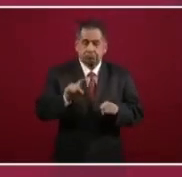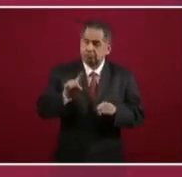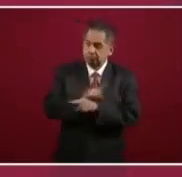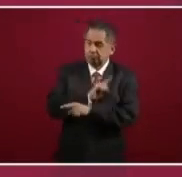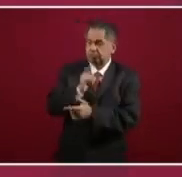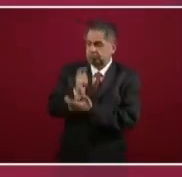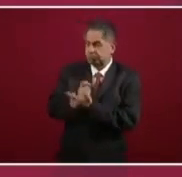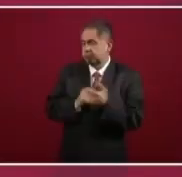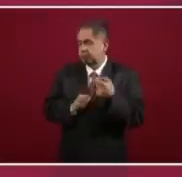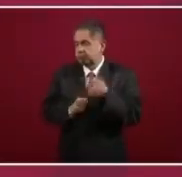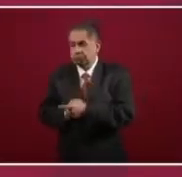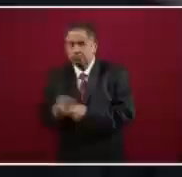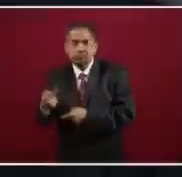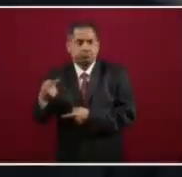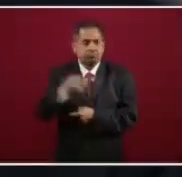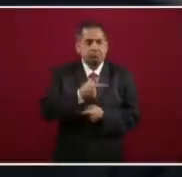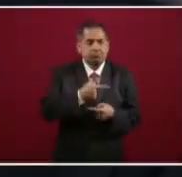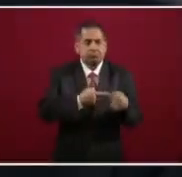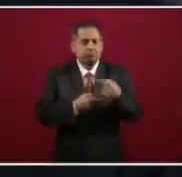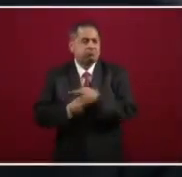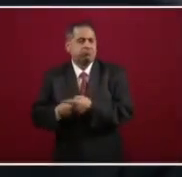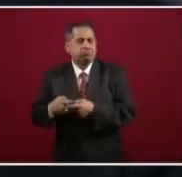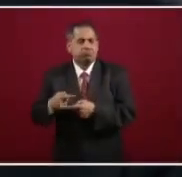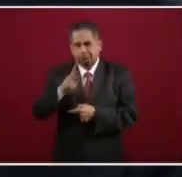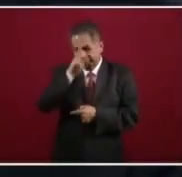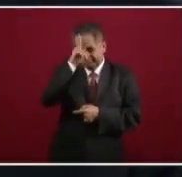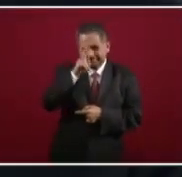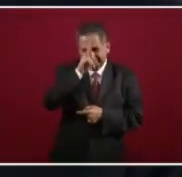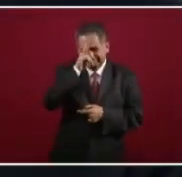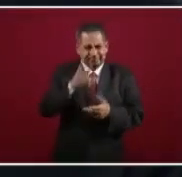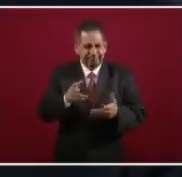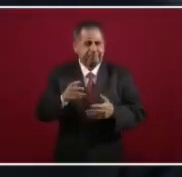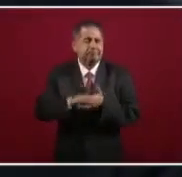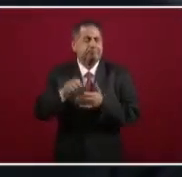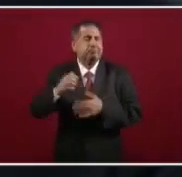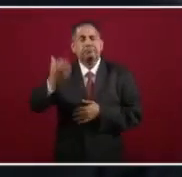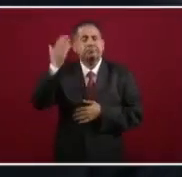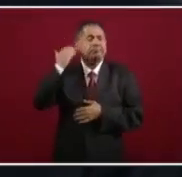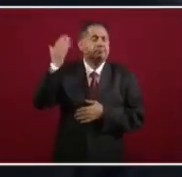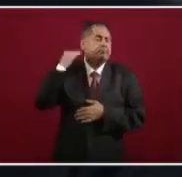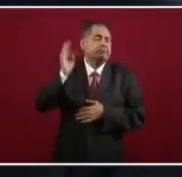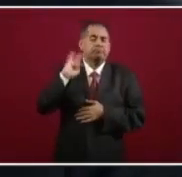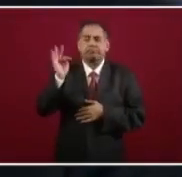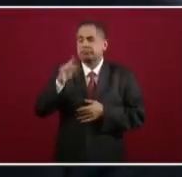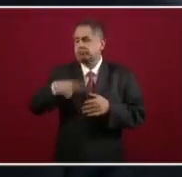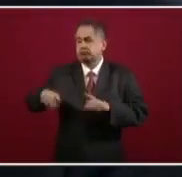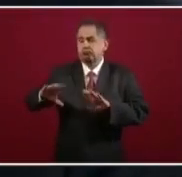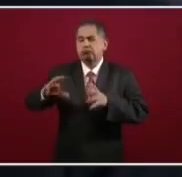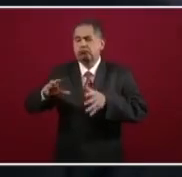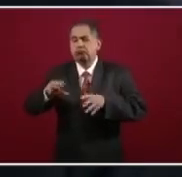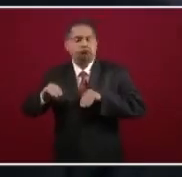alguien participaba en un operativo